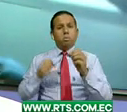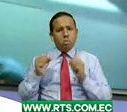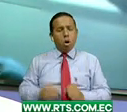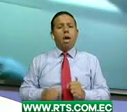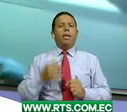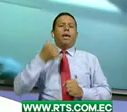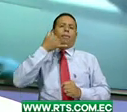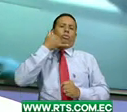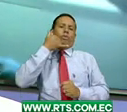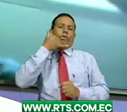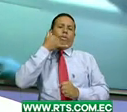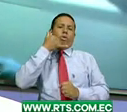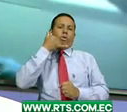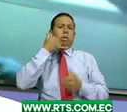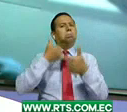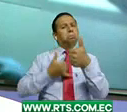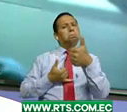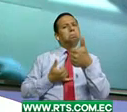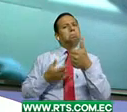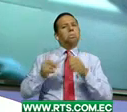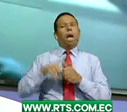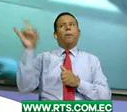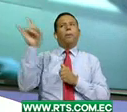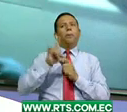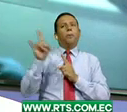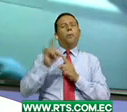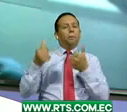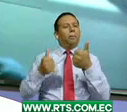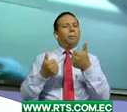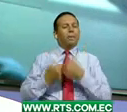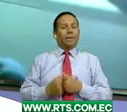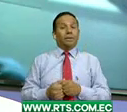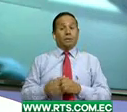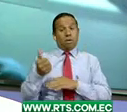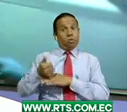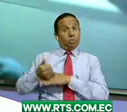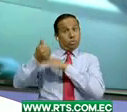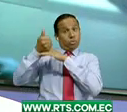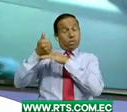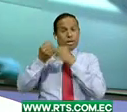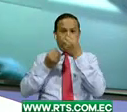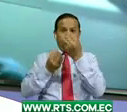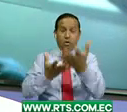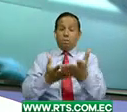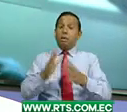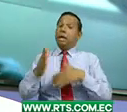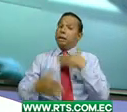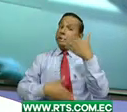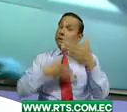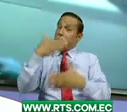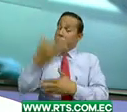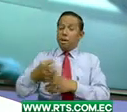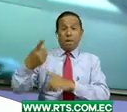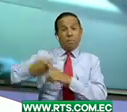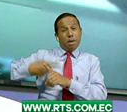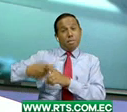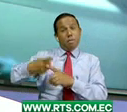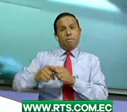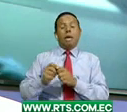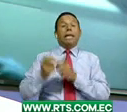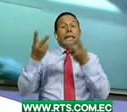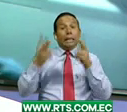kilómetro 26 de la vía a la costa. Las autoridades informaron además que se espera en los próximos meses ampliar